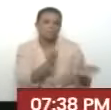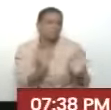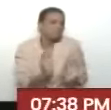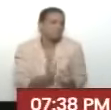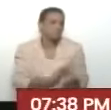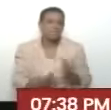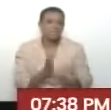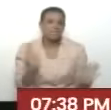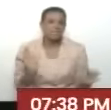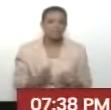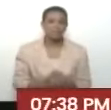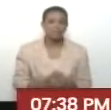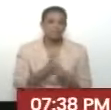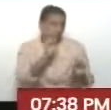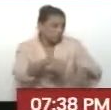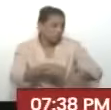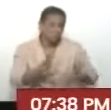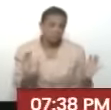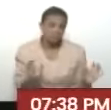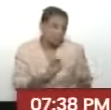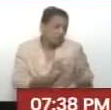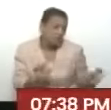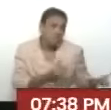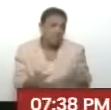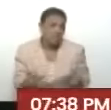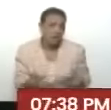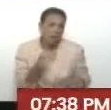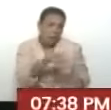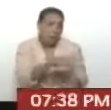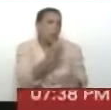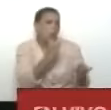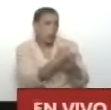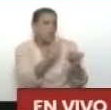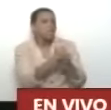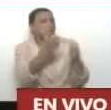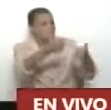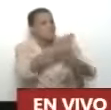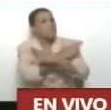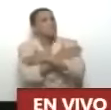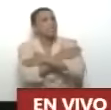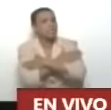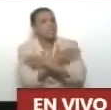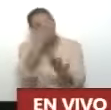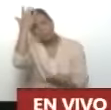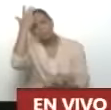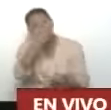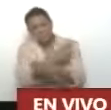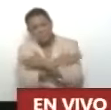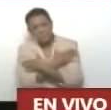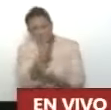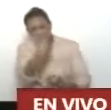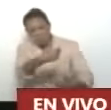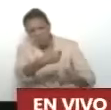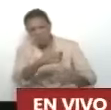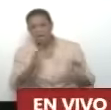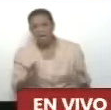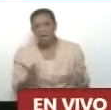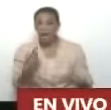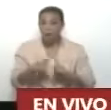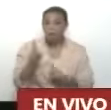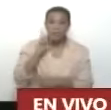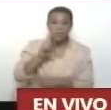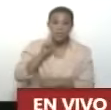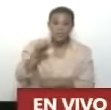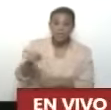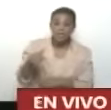Wikipedia. ¿Ah? Te la estás comiendo, Wikipedia, sigue así. ¿Ah? Y la otra gran mentira